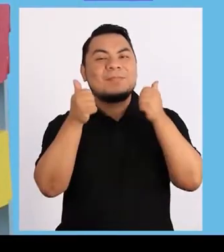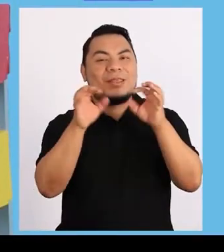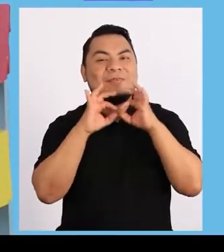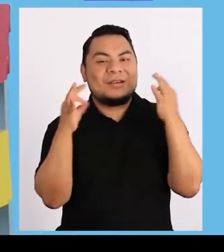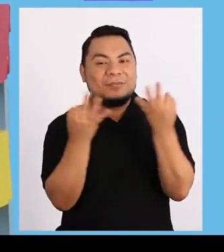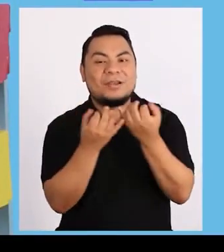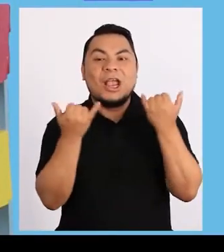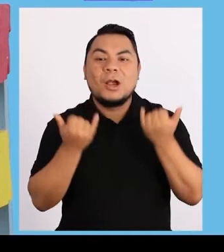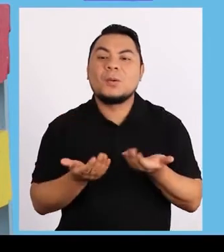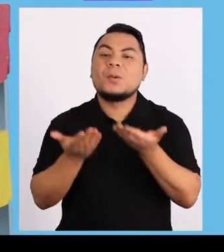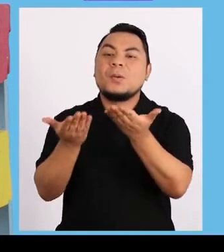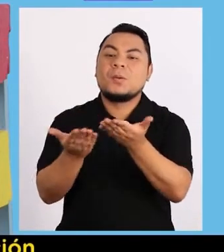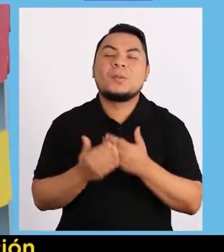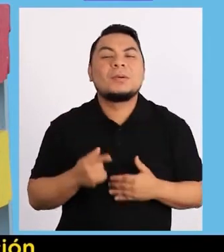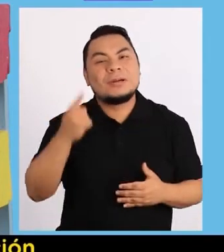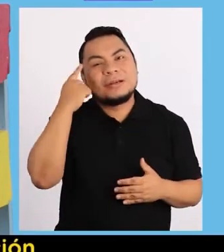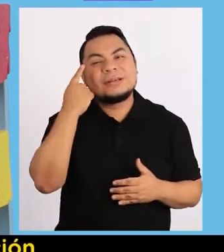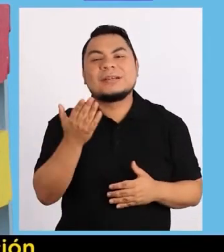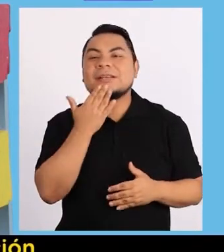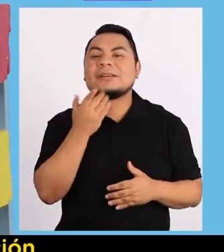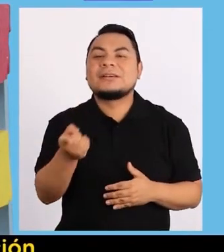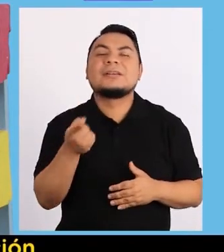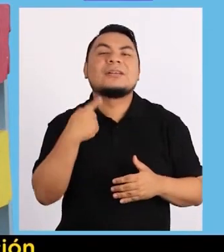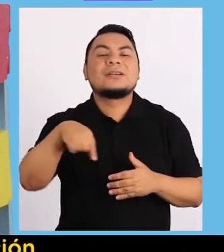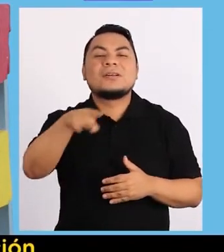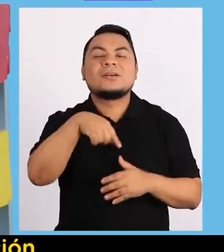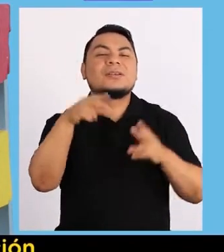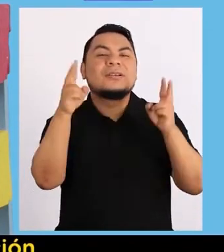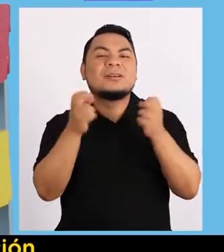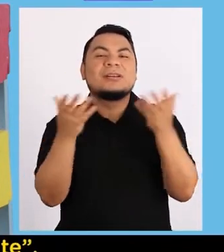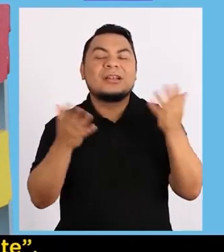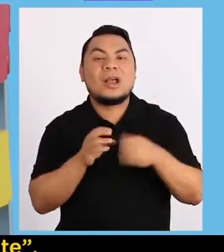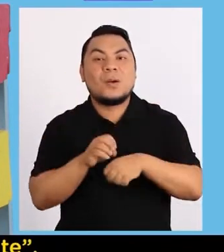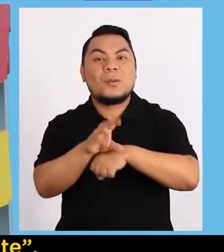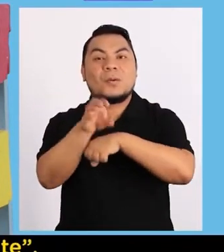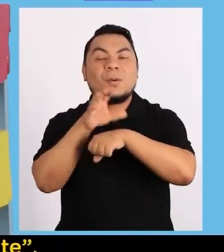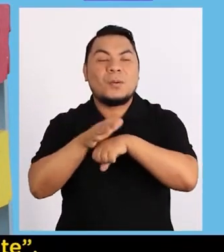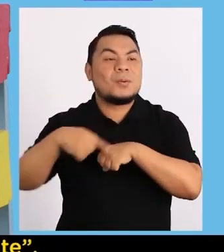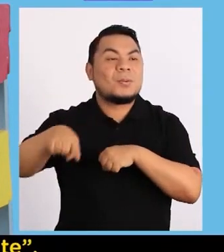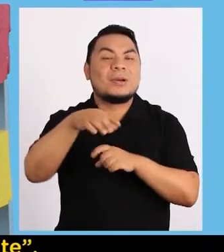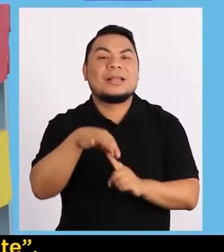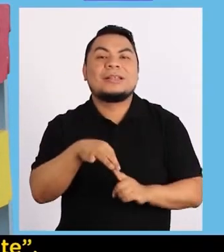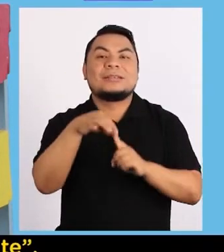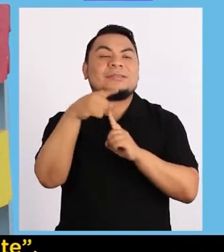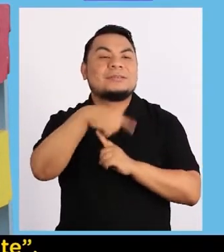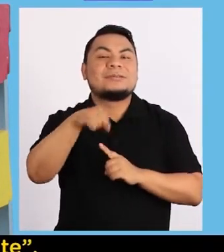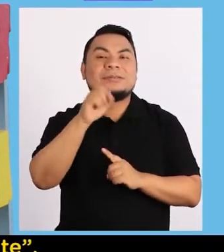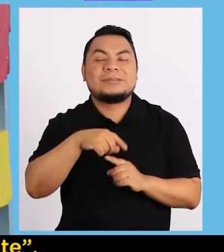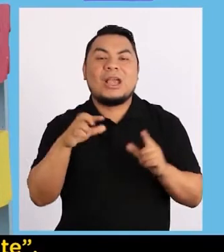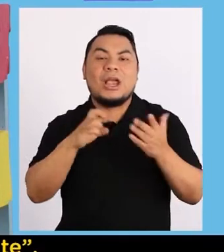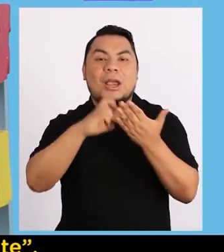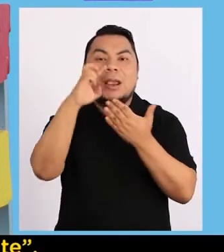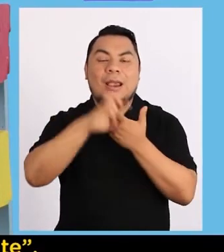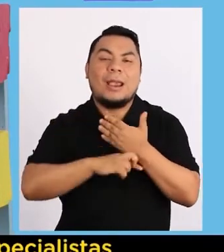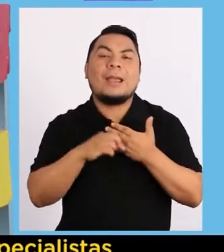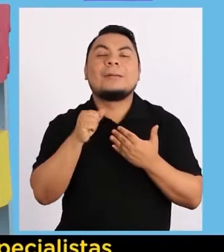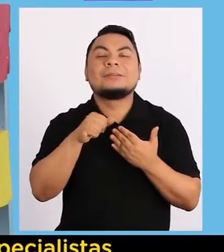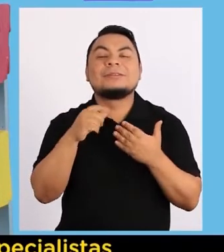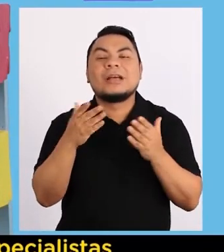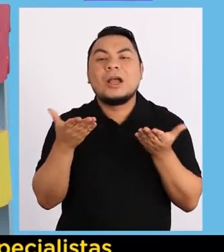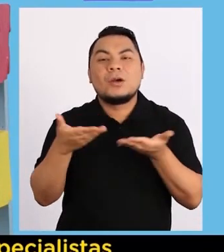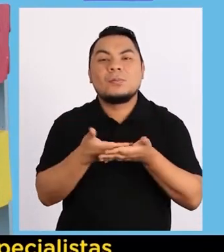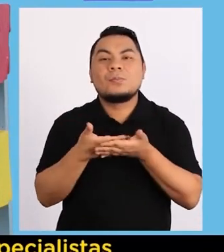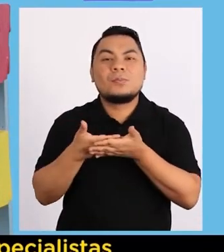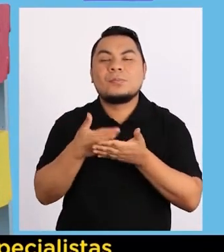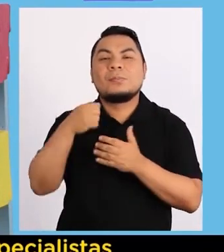Bien, familias, ahora toca dar pase a nuestra sección Consejos de los Especialistas del PRITE.